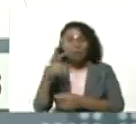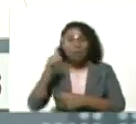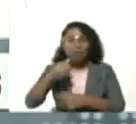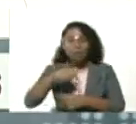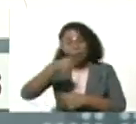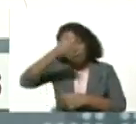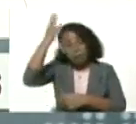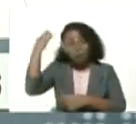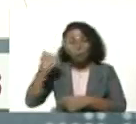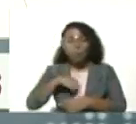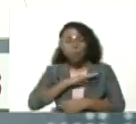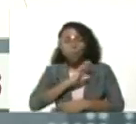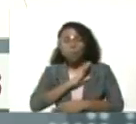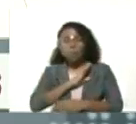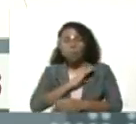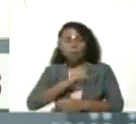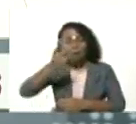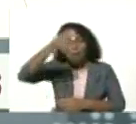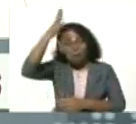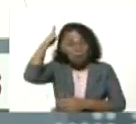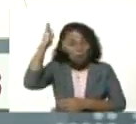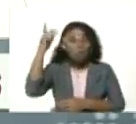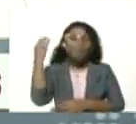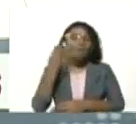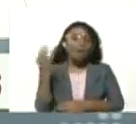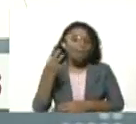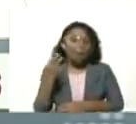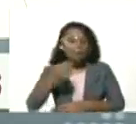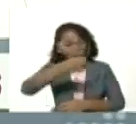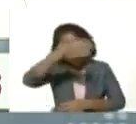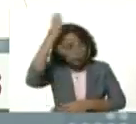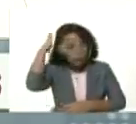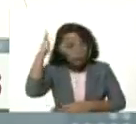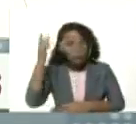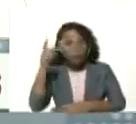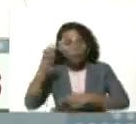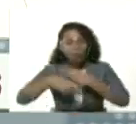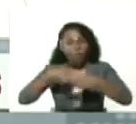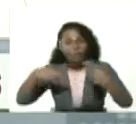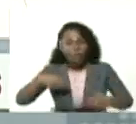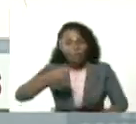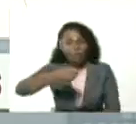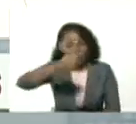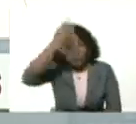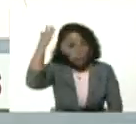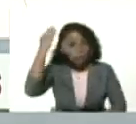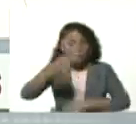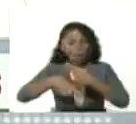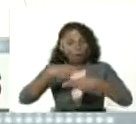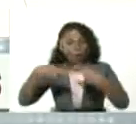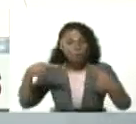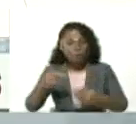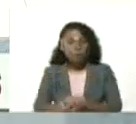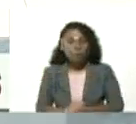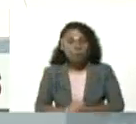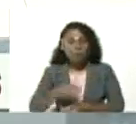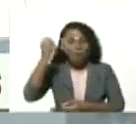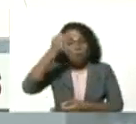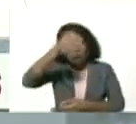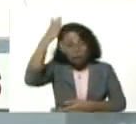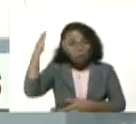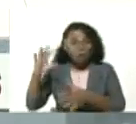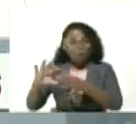es nuestro gallo, el gallo verdadero, el gallo de la revolución, es el gallo de la revolución, el gallo de la